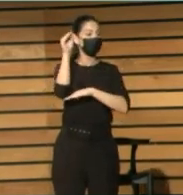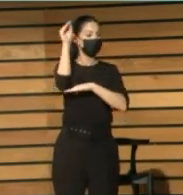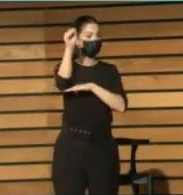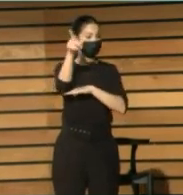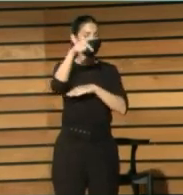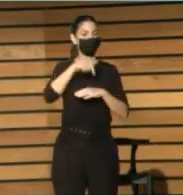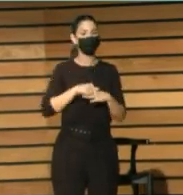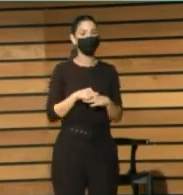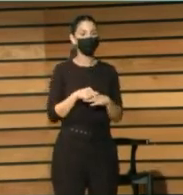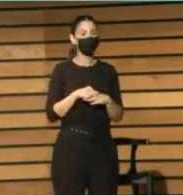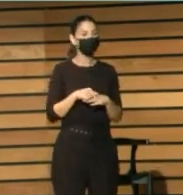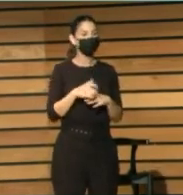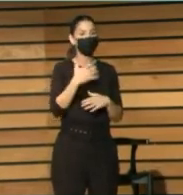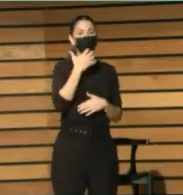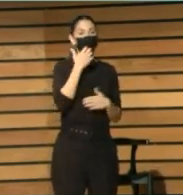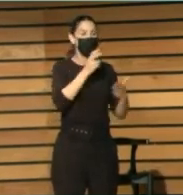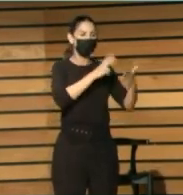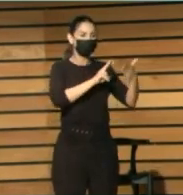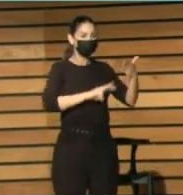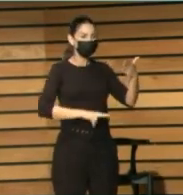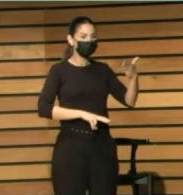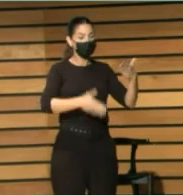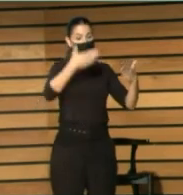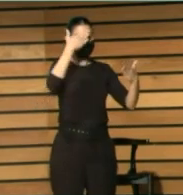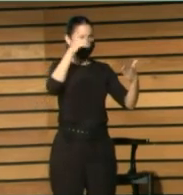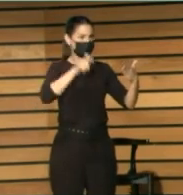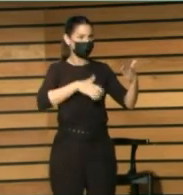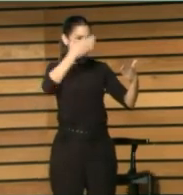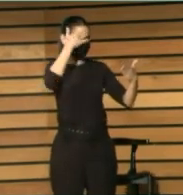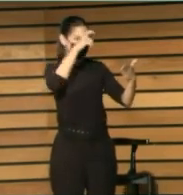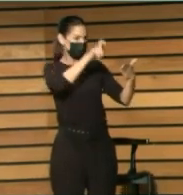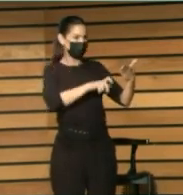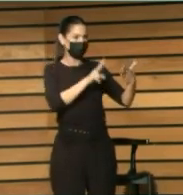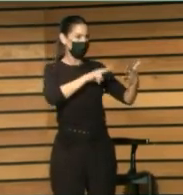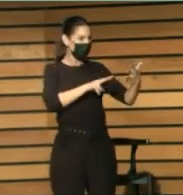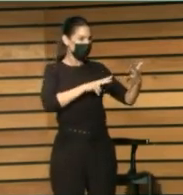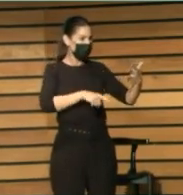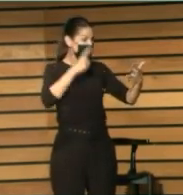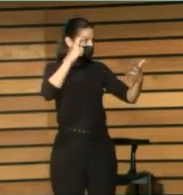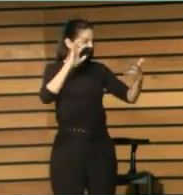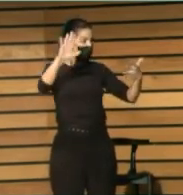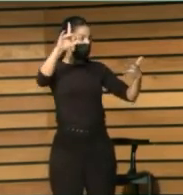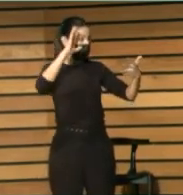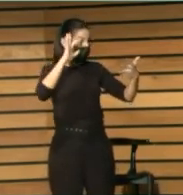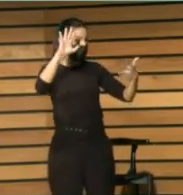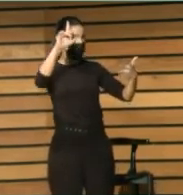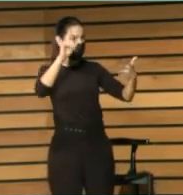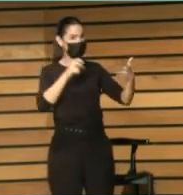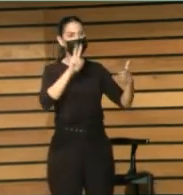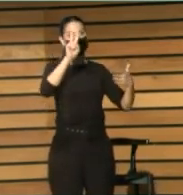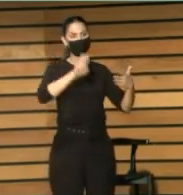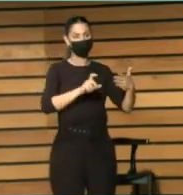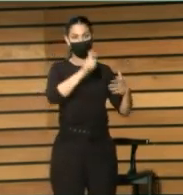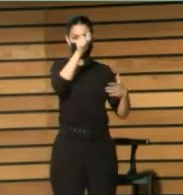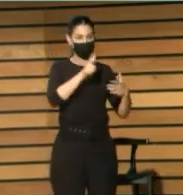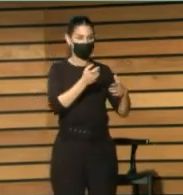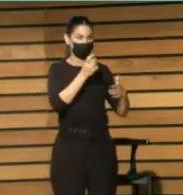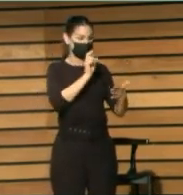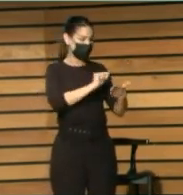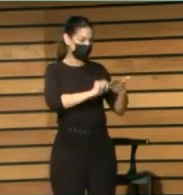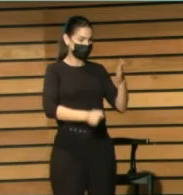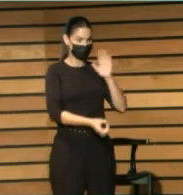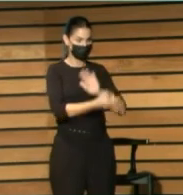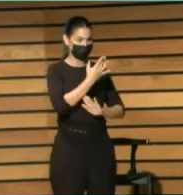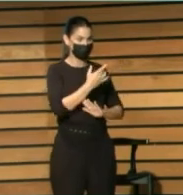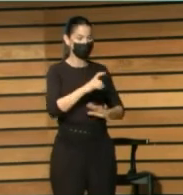he dejado de ver los personajes de los libros mientras los leía, imaginando también a sus autores, de modo que jamás he